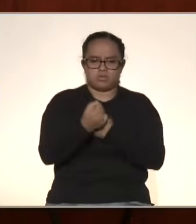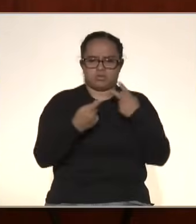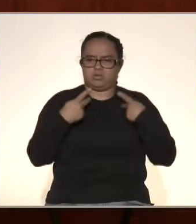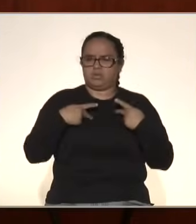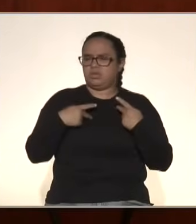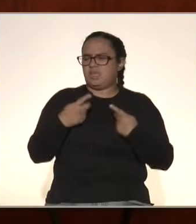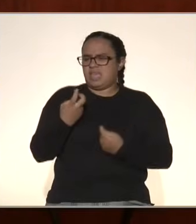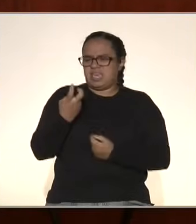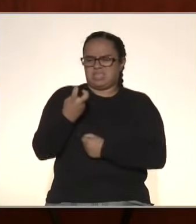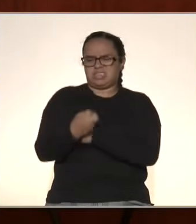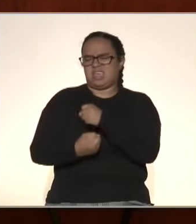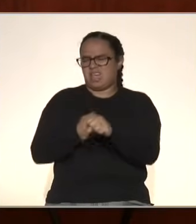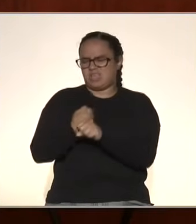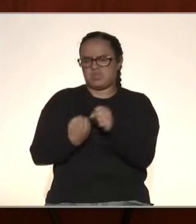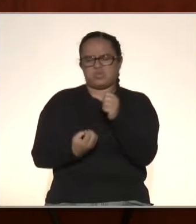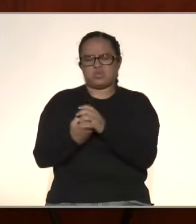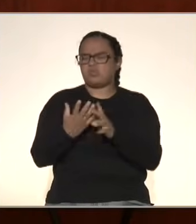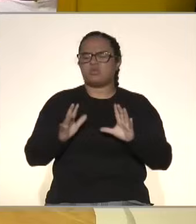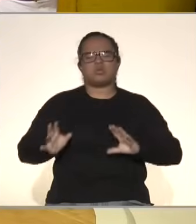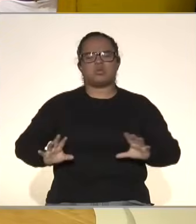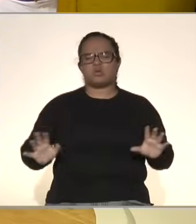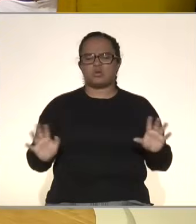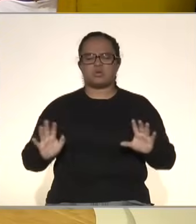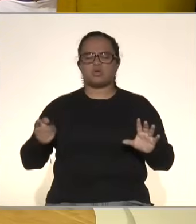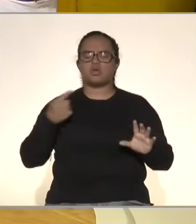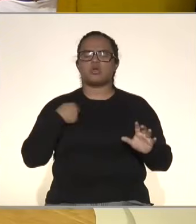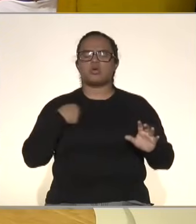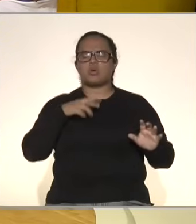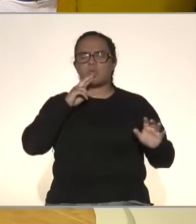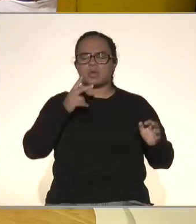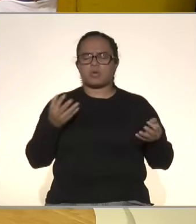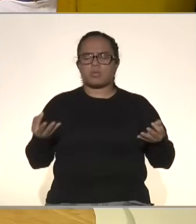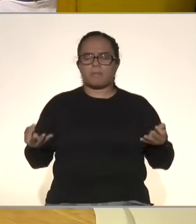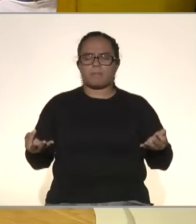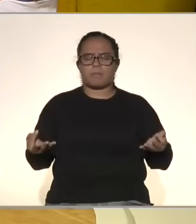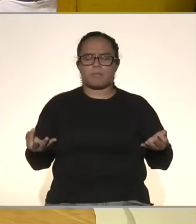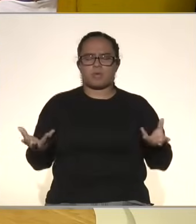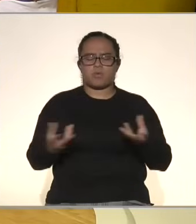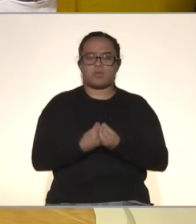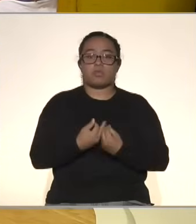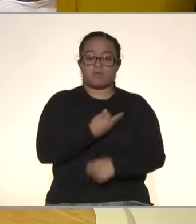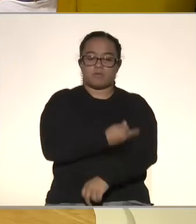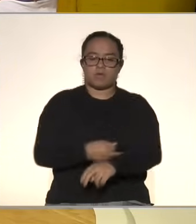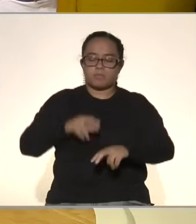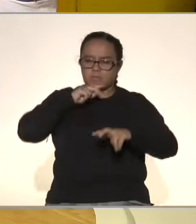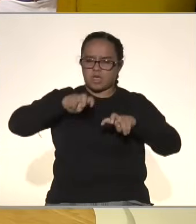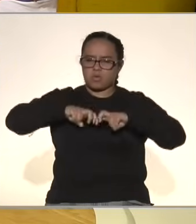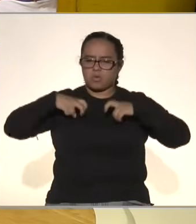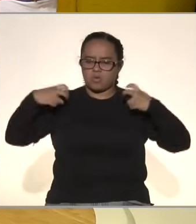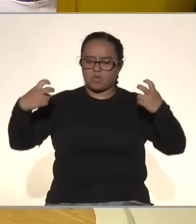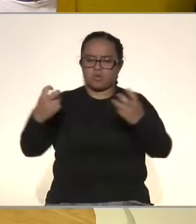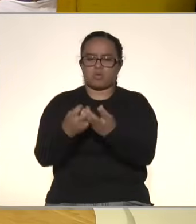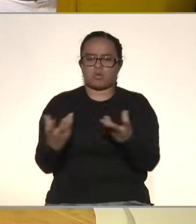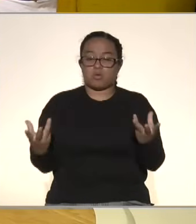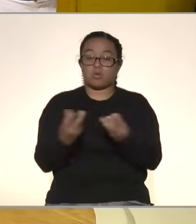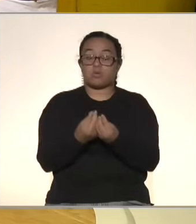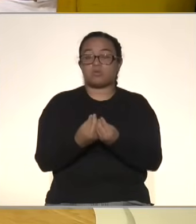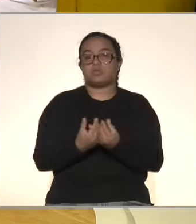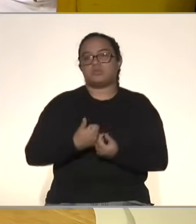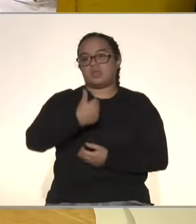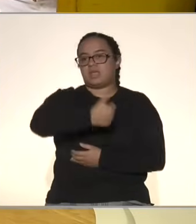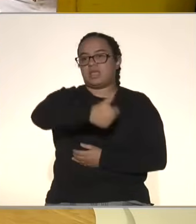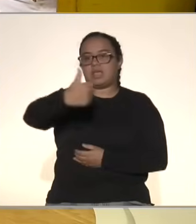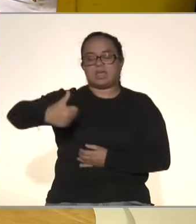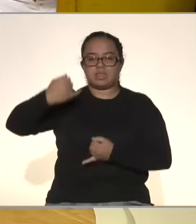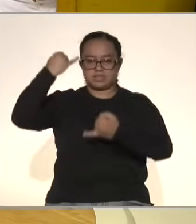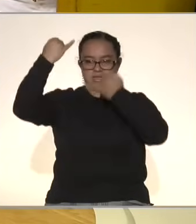yo este Año Nuevo voy a hacer una meditación con toda la familia y quiere a toda la familia sentada, ¿no? O sea, son las expectativas,